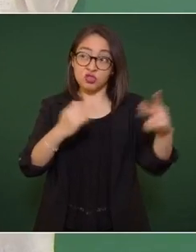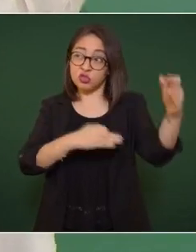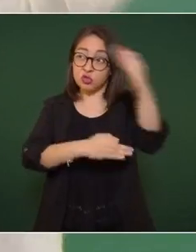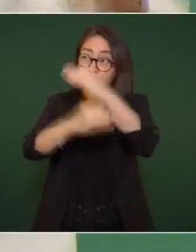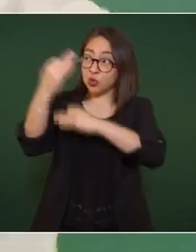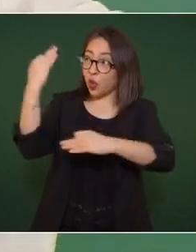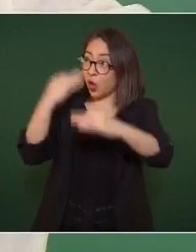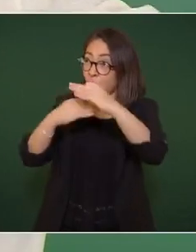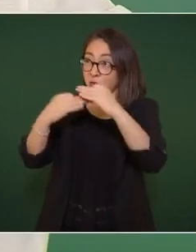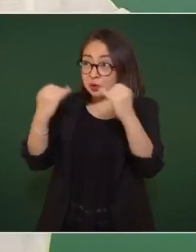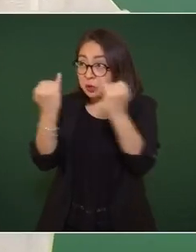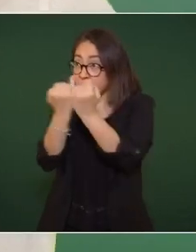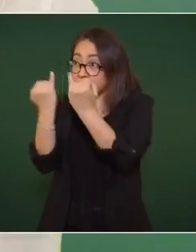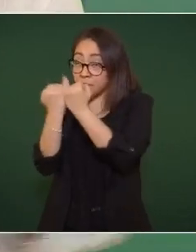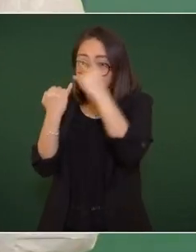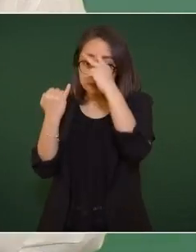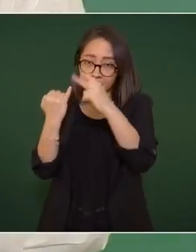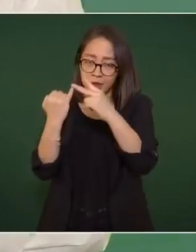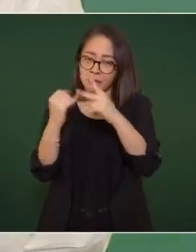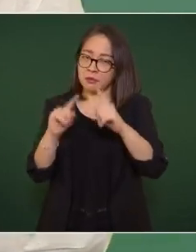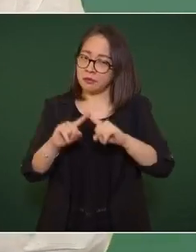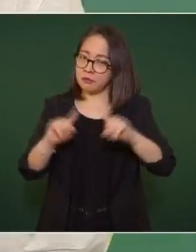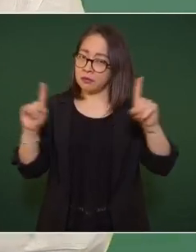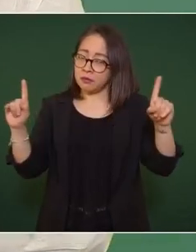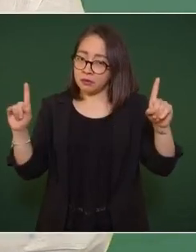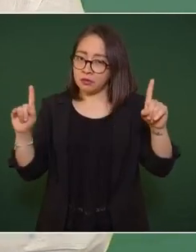los dueños, otra cosa son los periodistas.